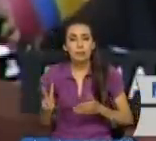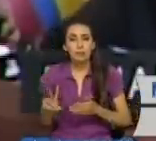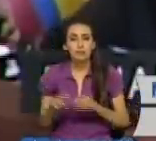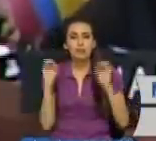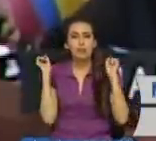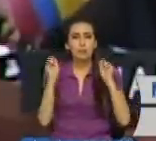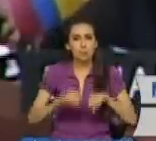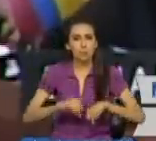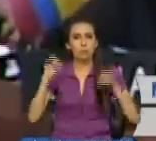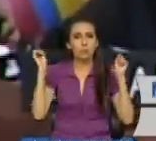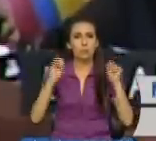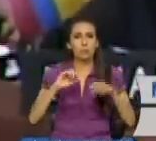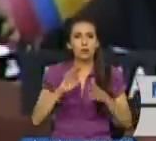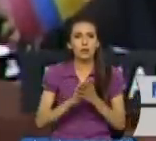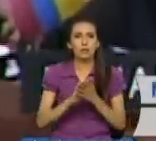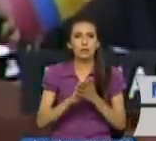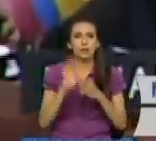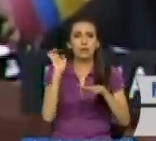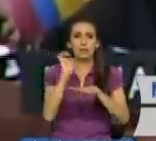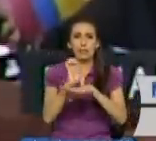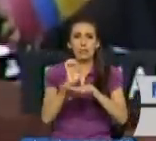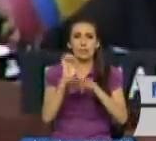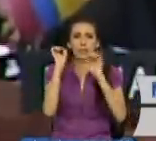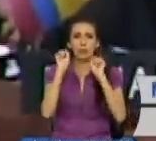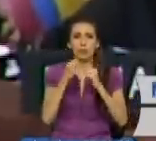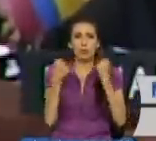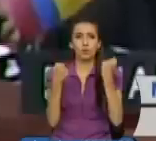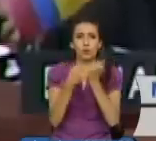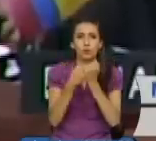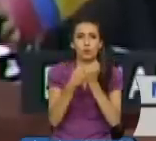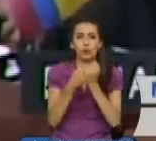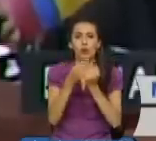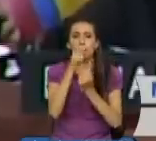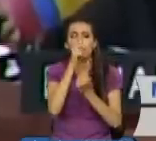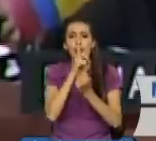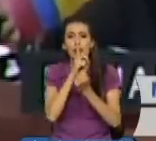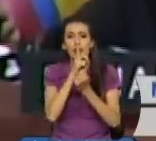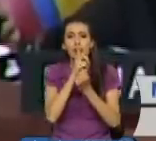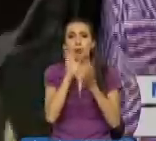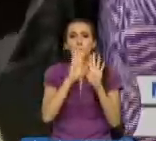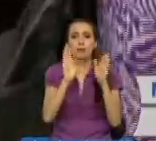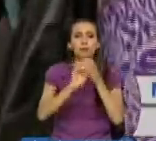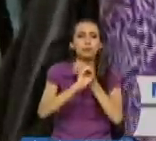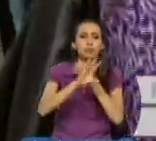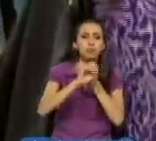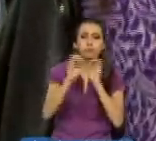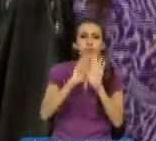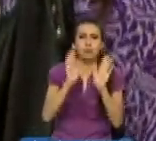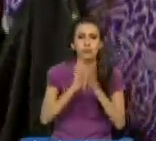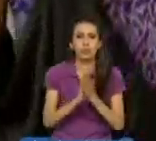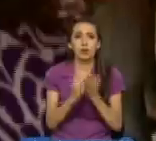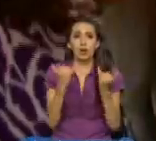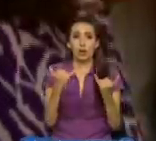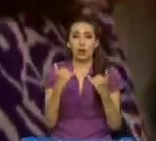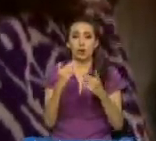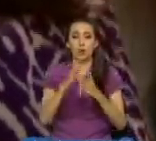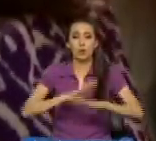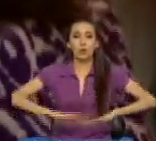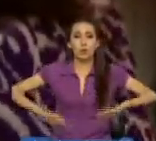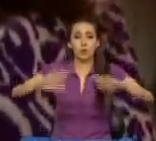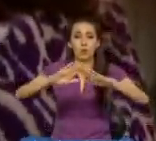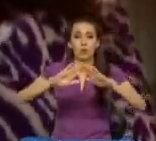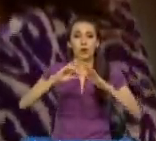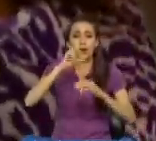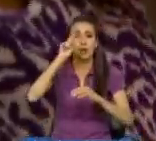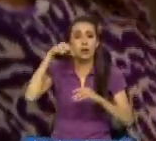pueden contar con el Ecuador para apoyarles en silencio y sin publicidad con estos antecedentes a nivel regional el gobierno